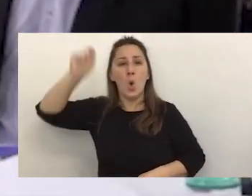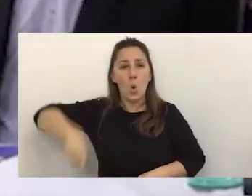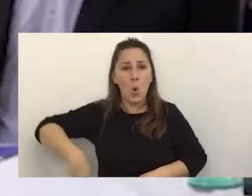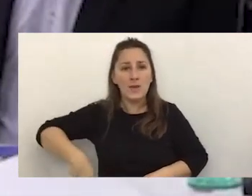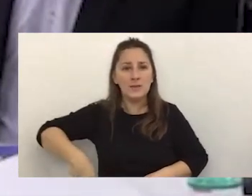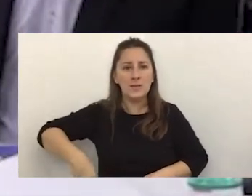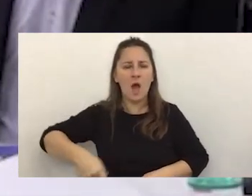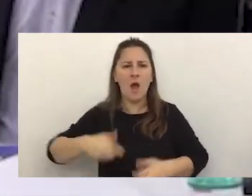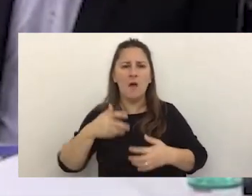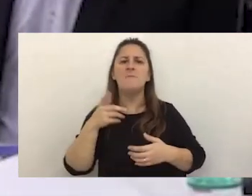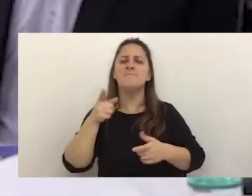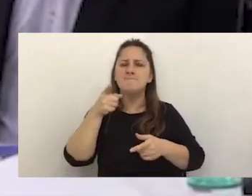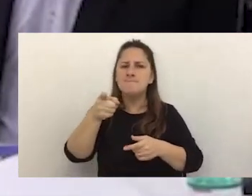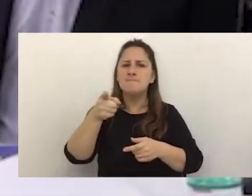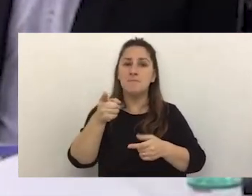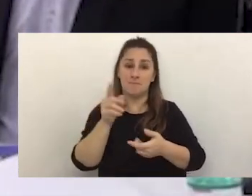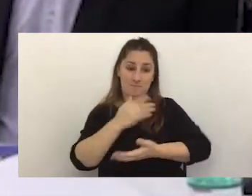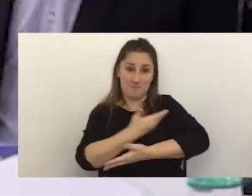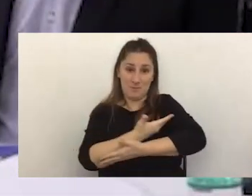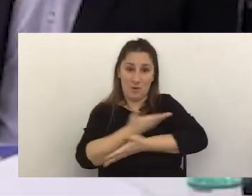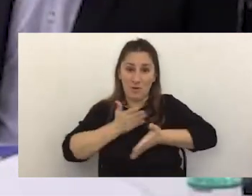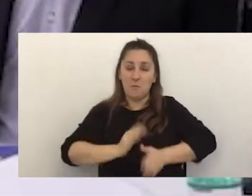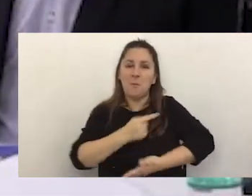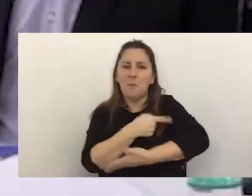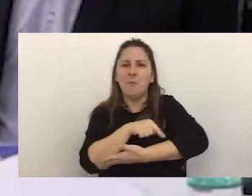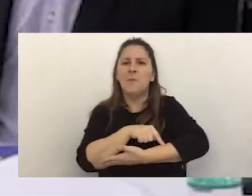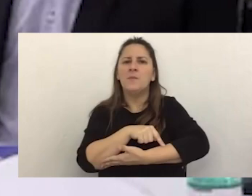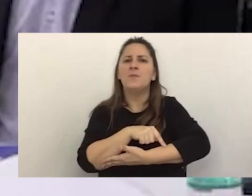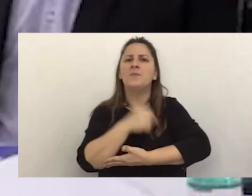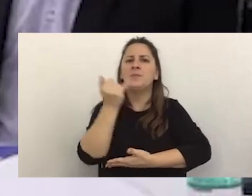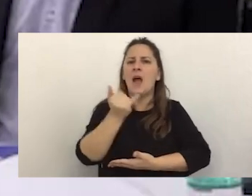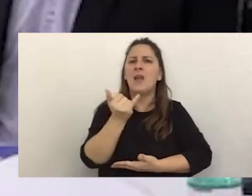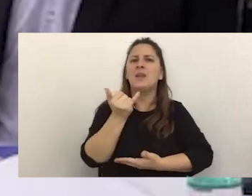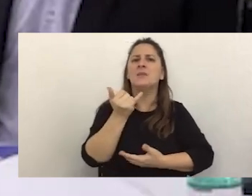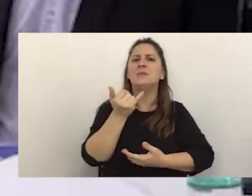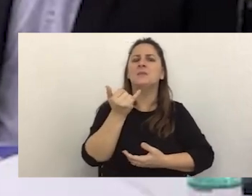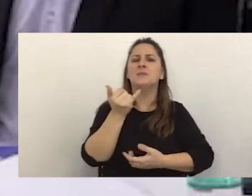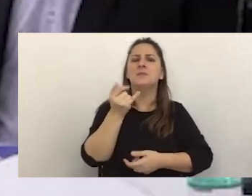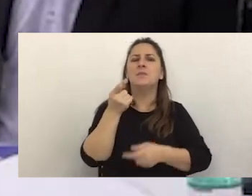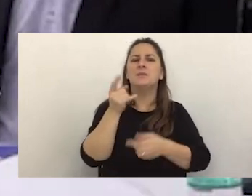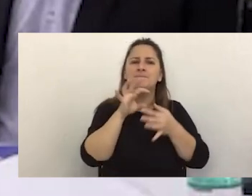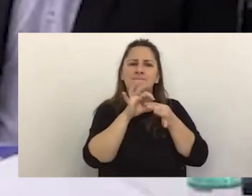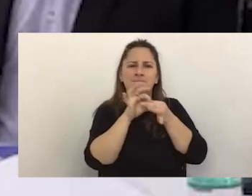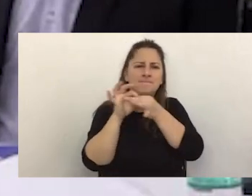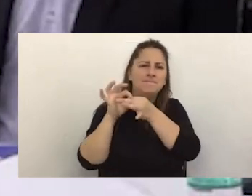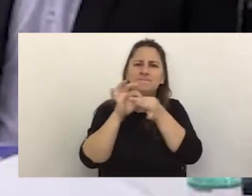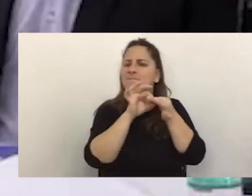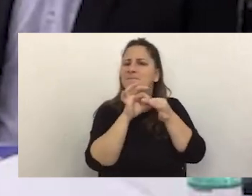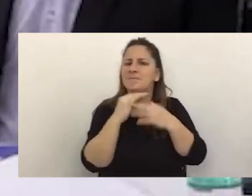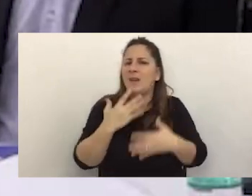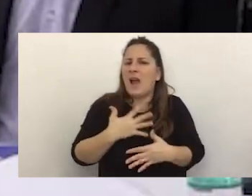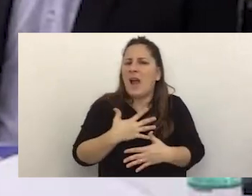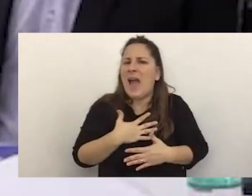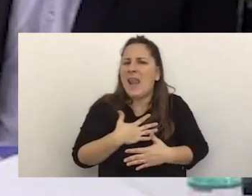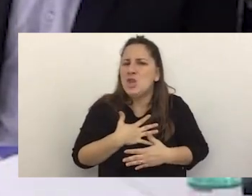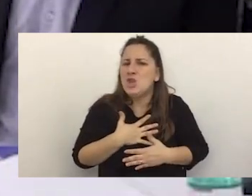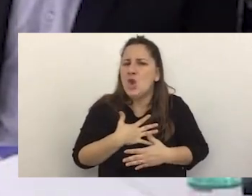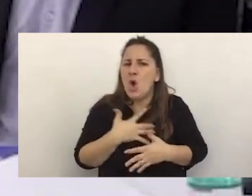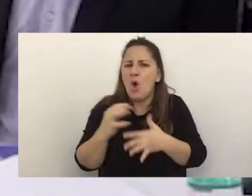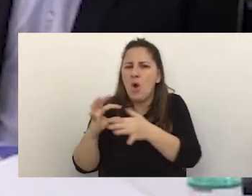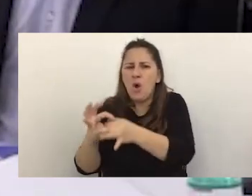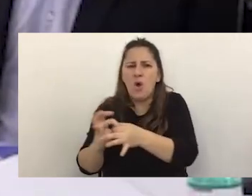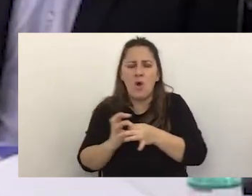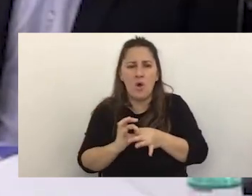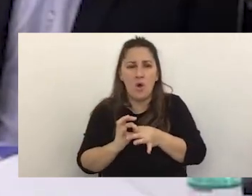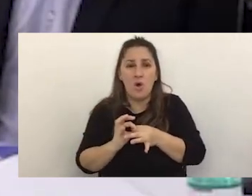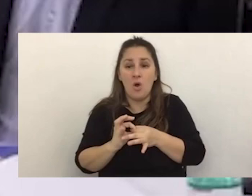que había nacido en esas condiciones, venía teniendo relación afectiva tanto con